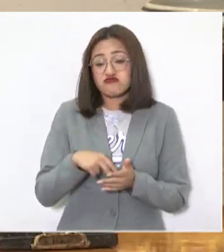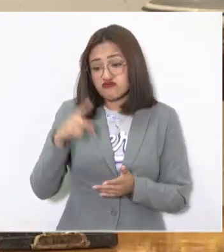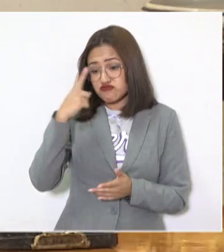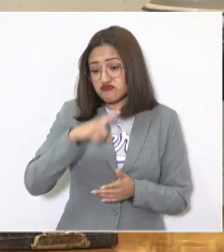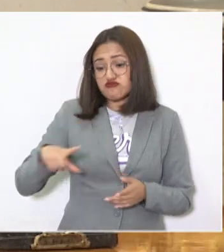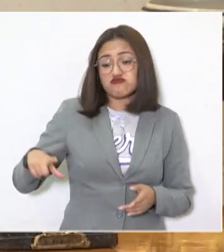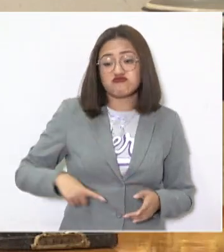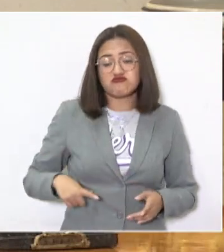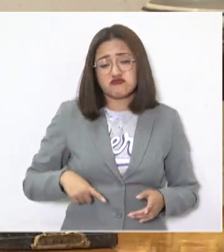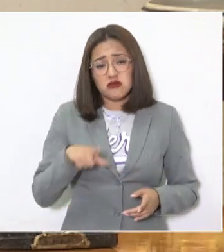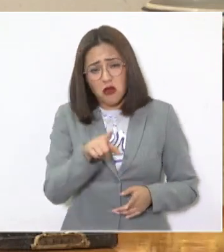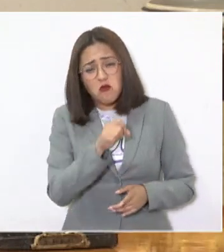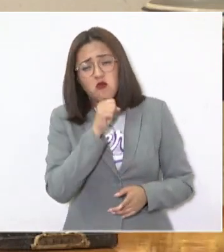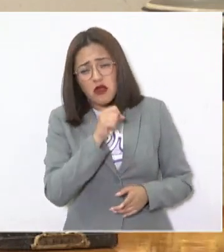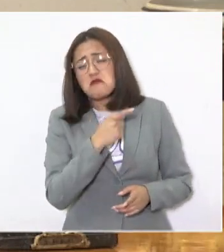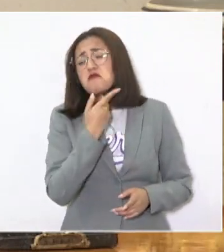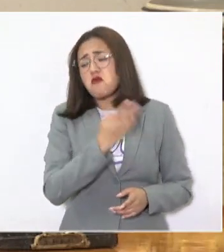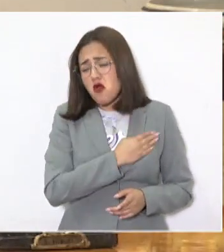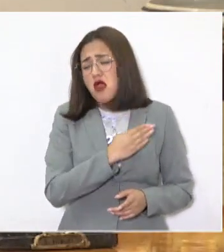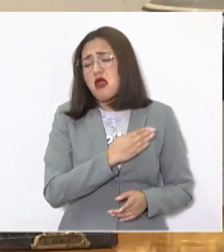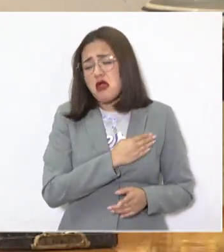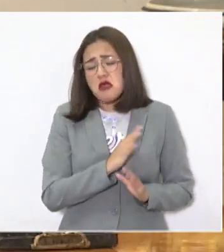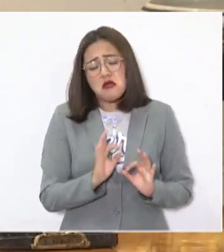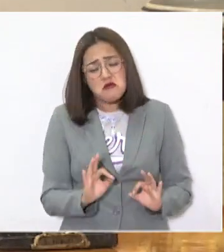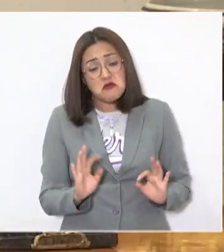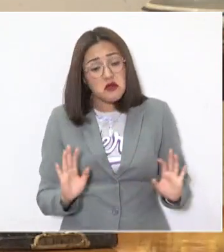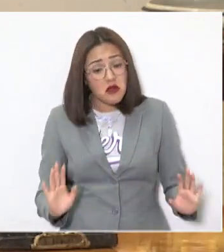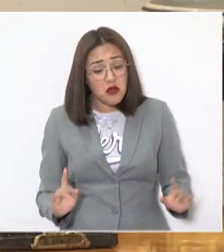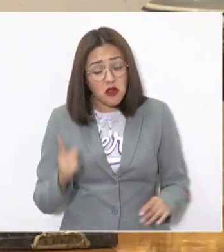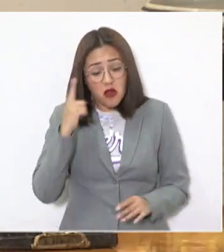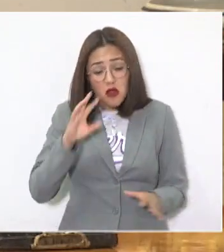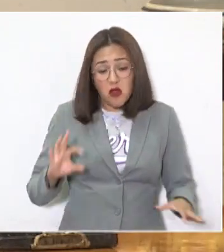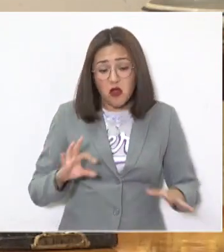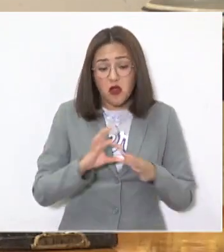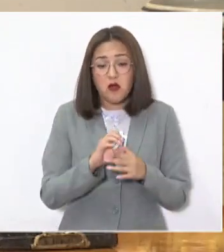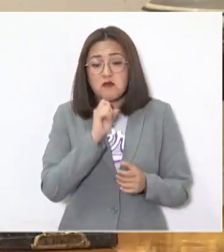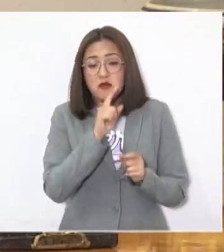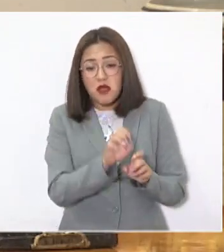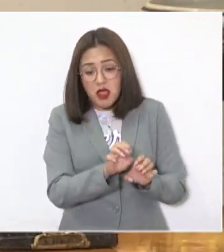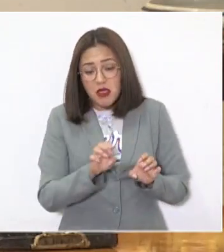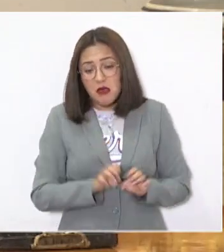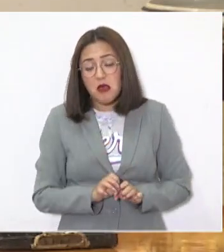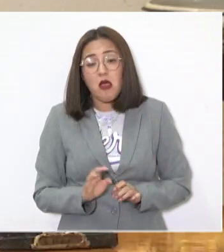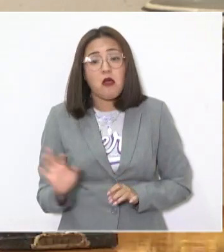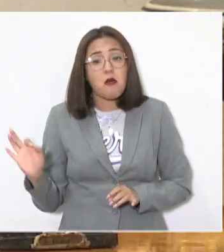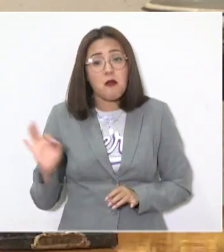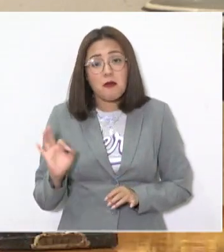Que ellos son buenos, aunque hayan sido parte de los mismos equipos.